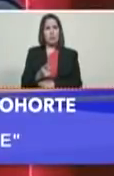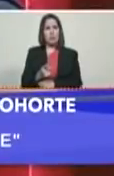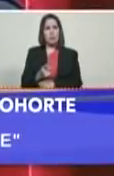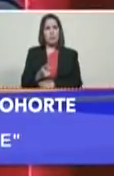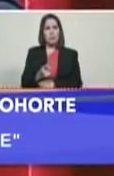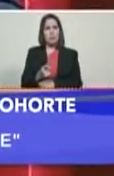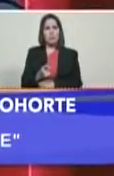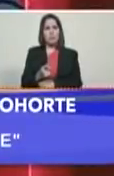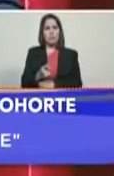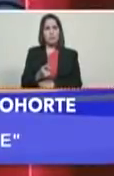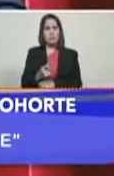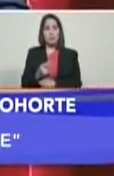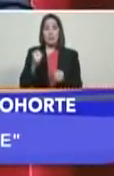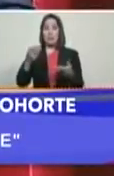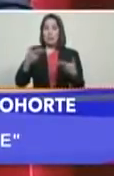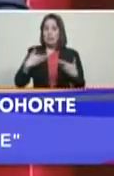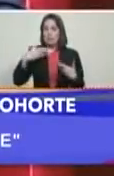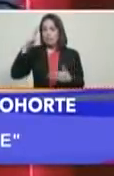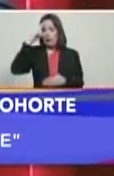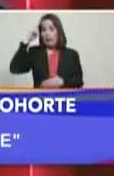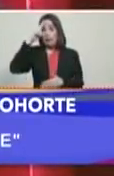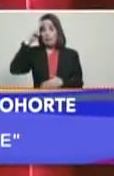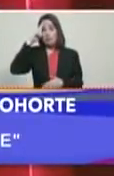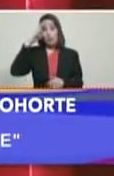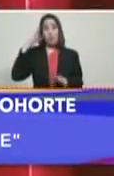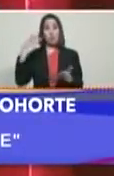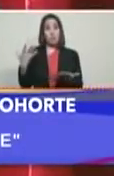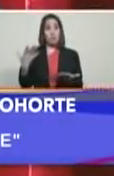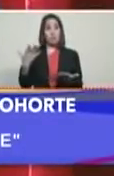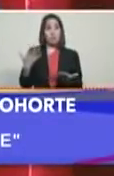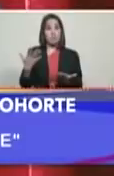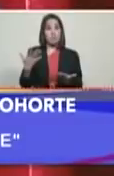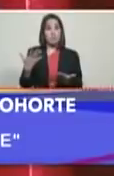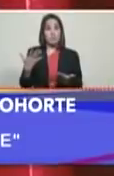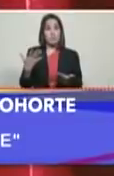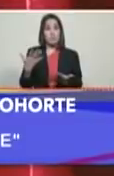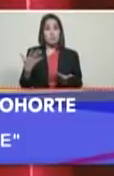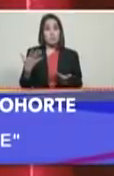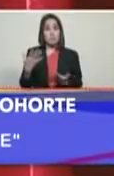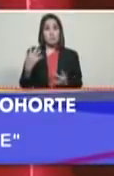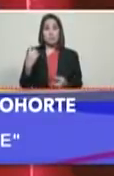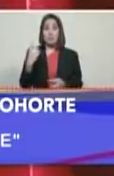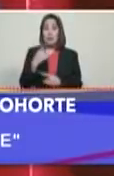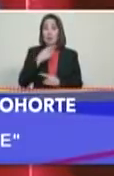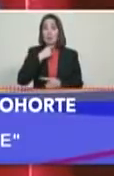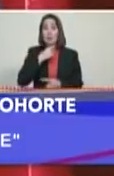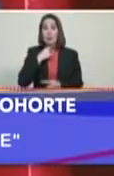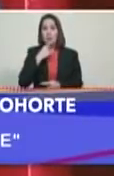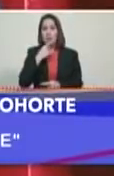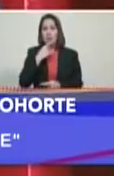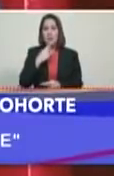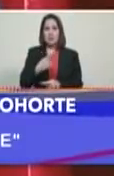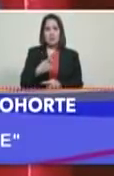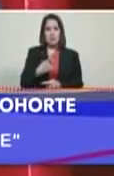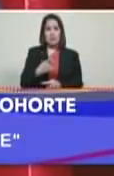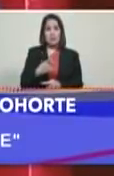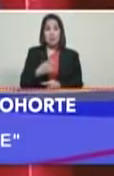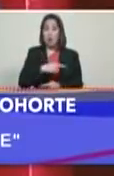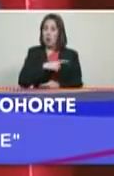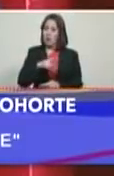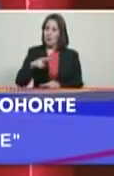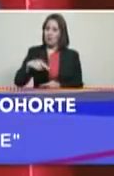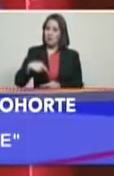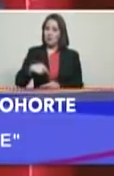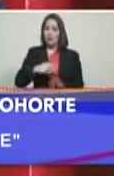cada vez más la razón de que estamos, como le gusta decir a ellos, estamos del lado correcto de